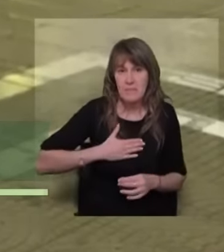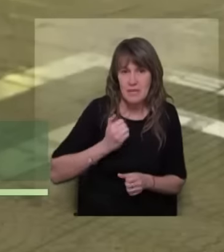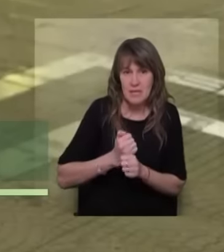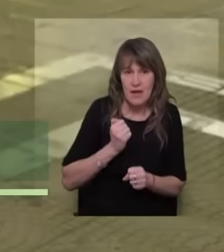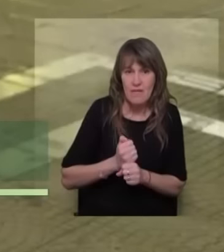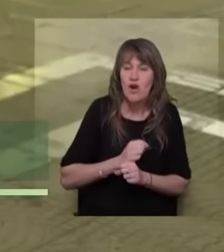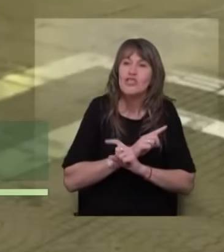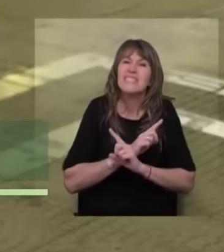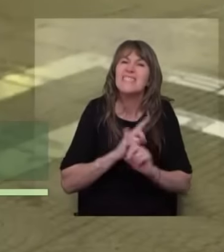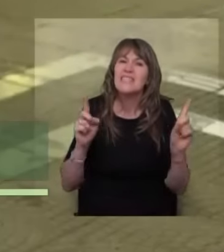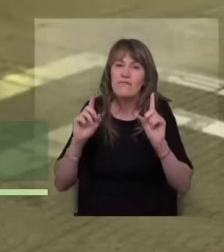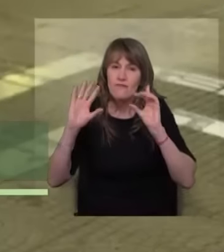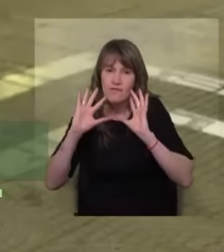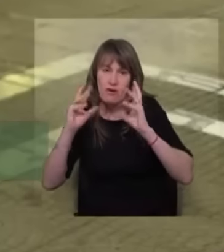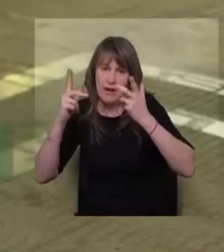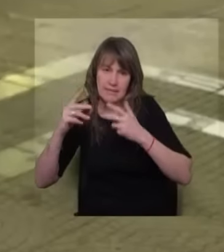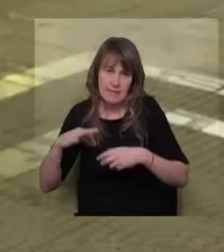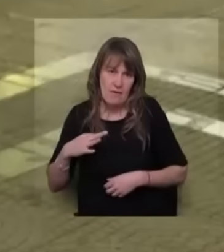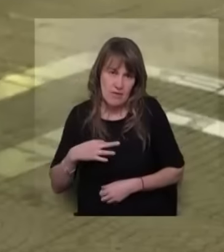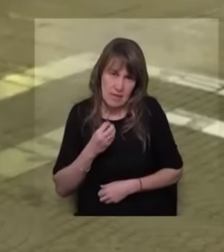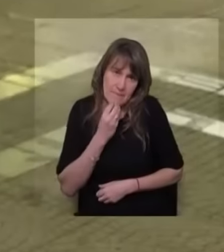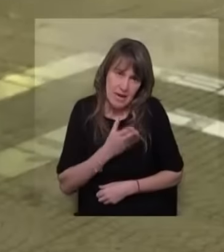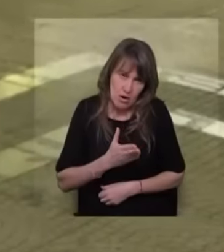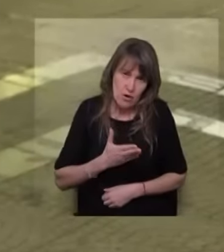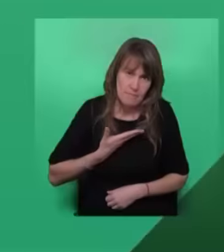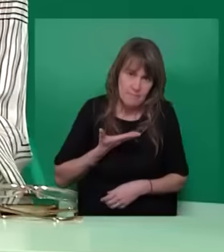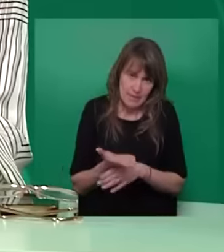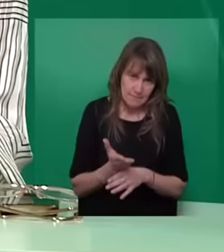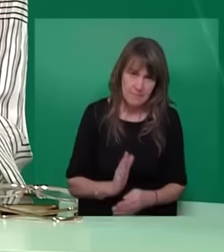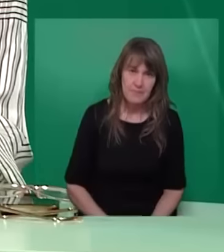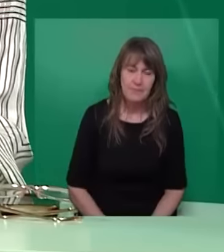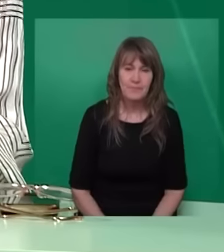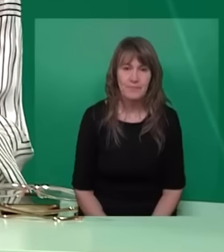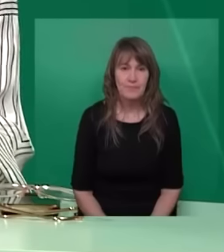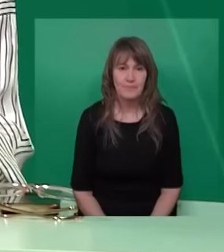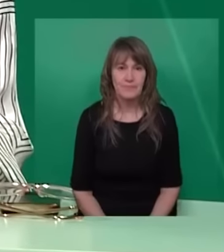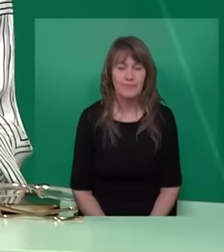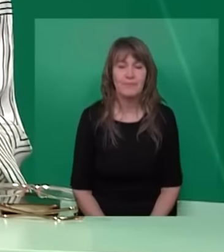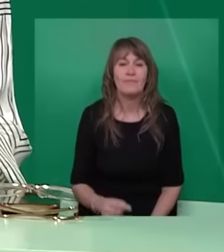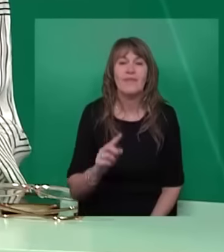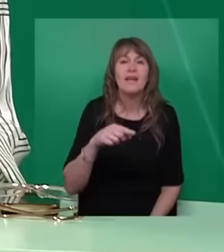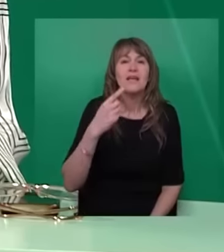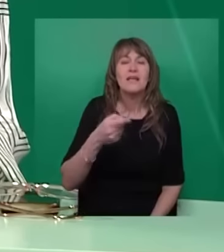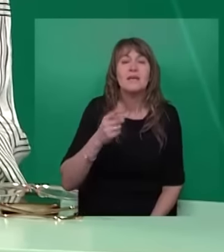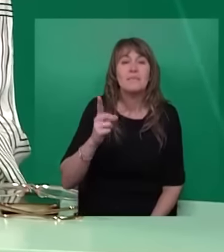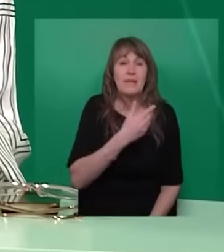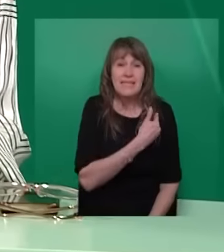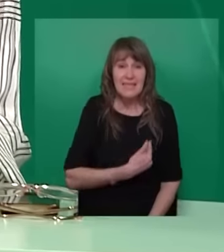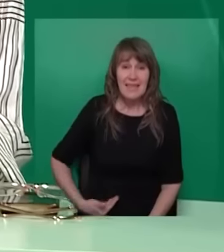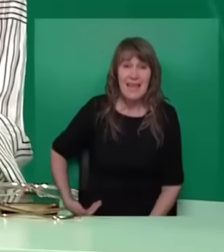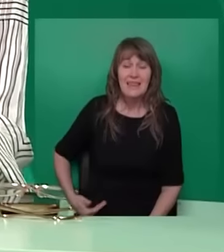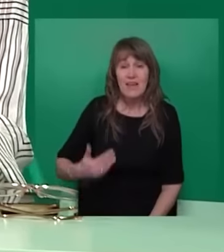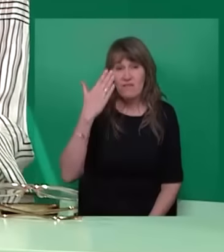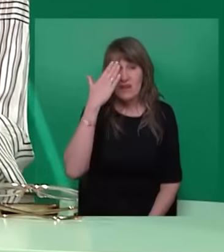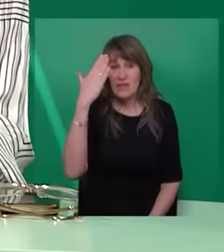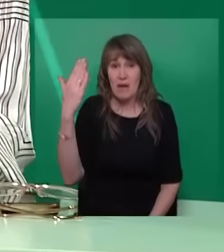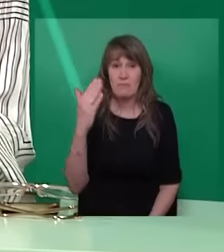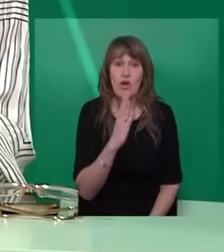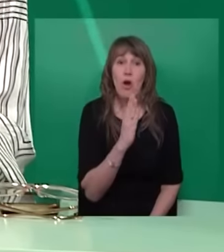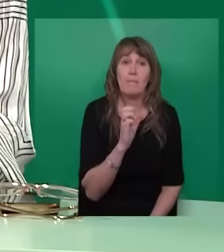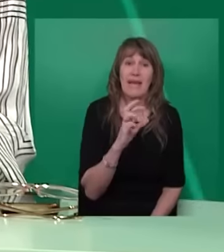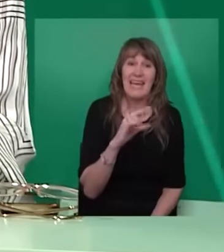violencias vamos a estar con una entrevista en pocos minutos otro adelanto el presidente del frente amplio Fernando Pereira dijo que